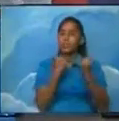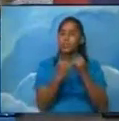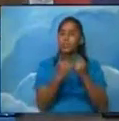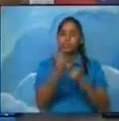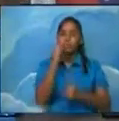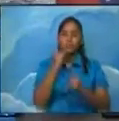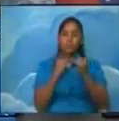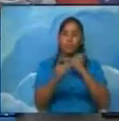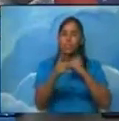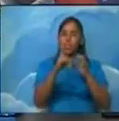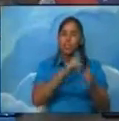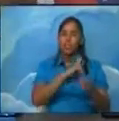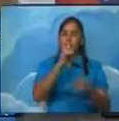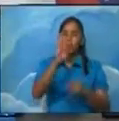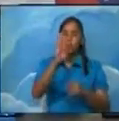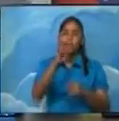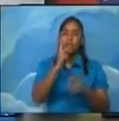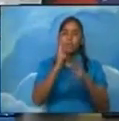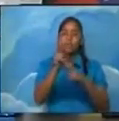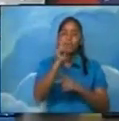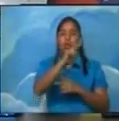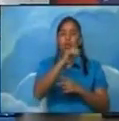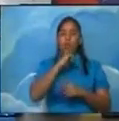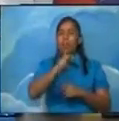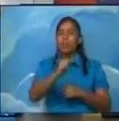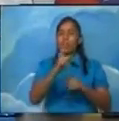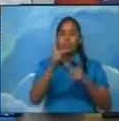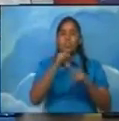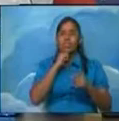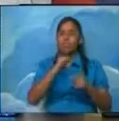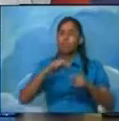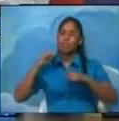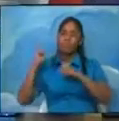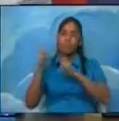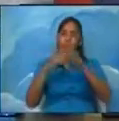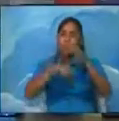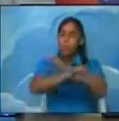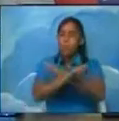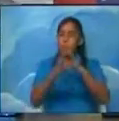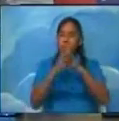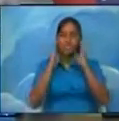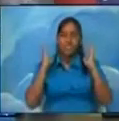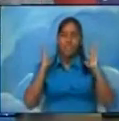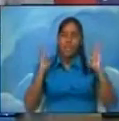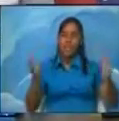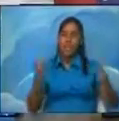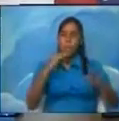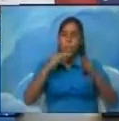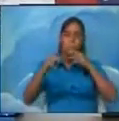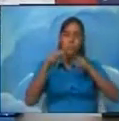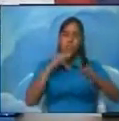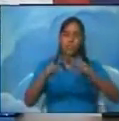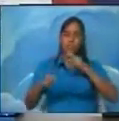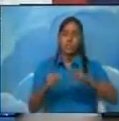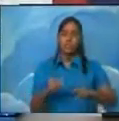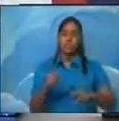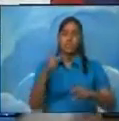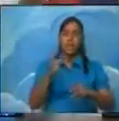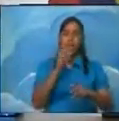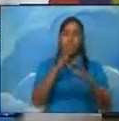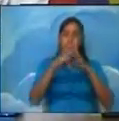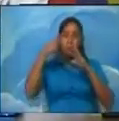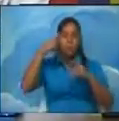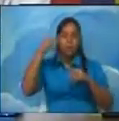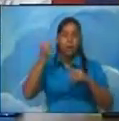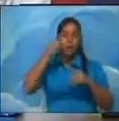versículo de Proverbios 22, eso es un jonrón, eso es un tremendo golazo. Y